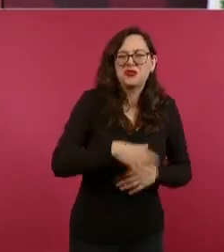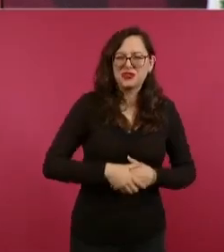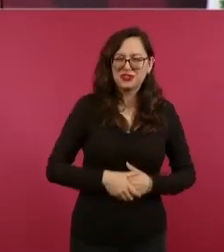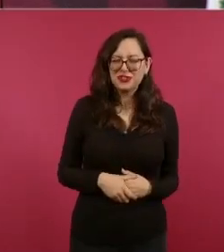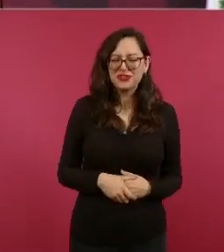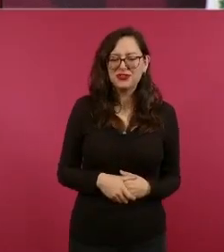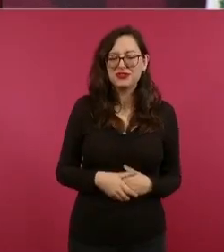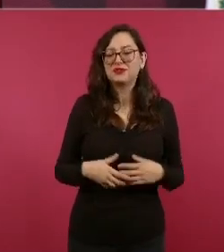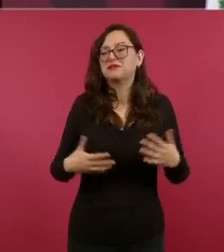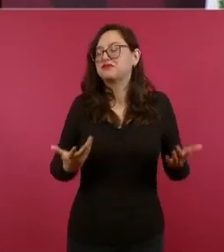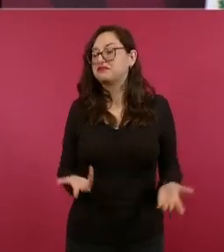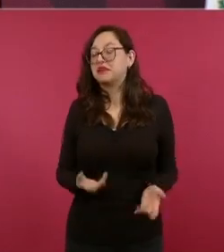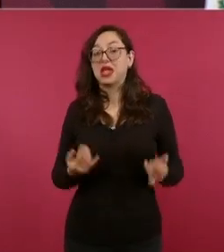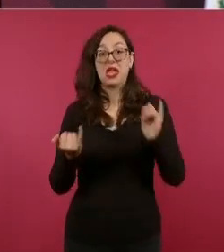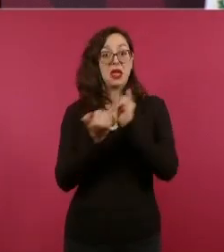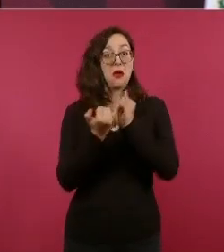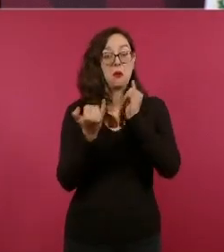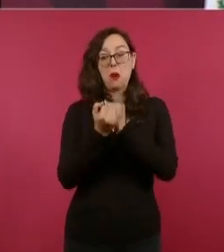Colima,